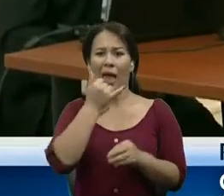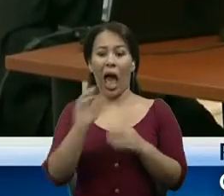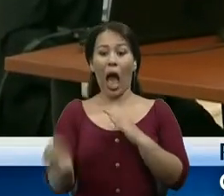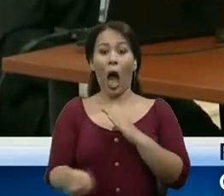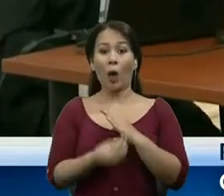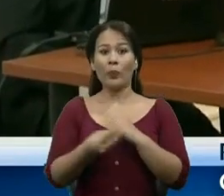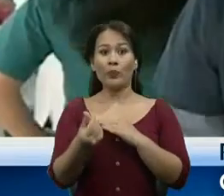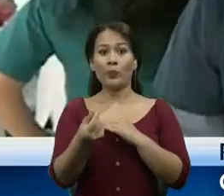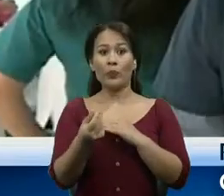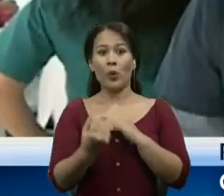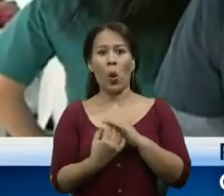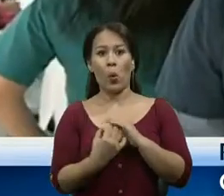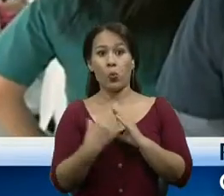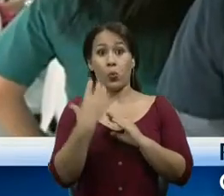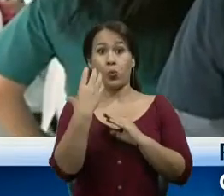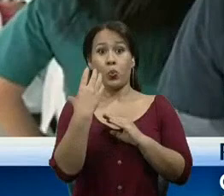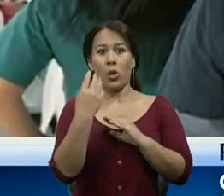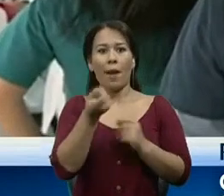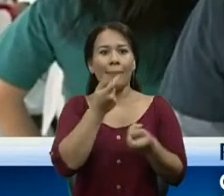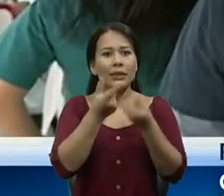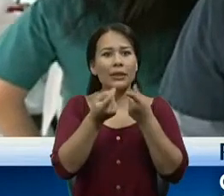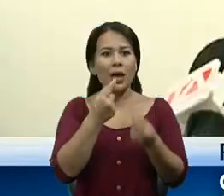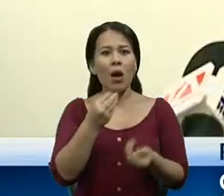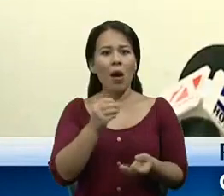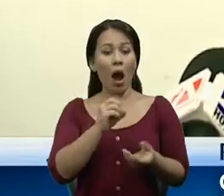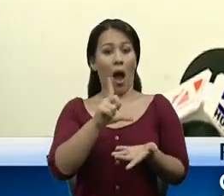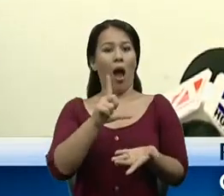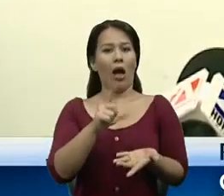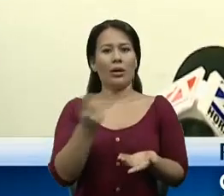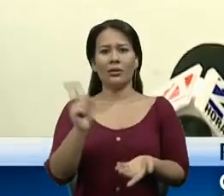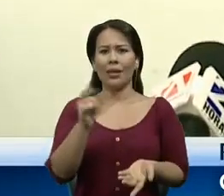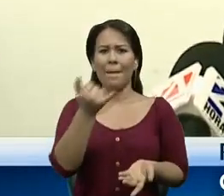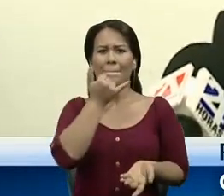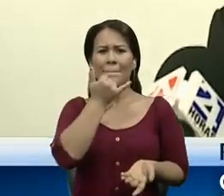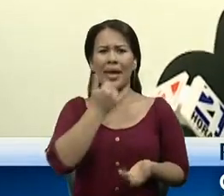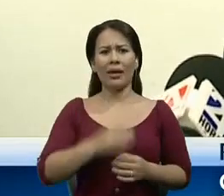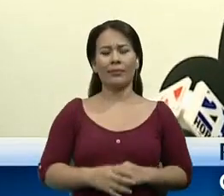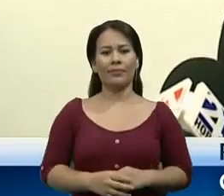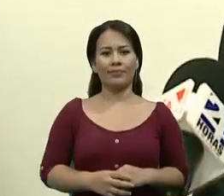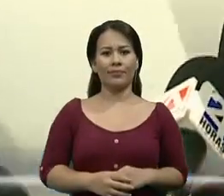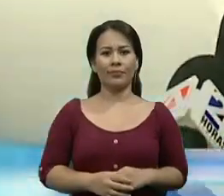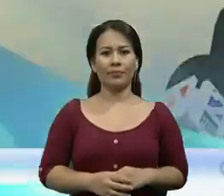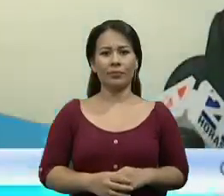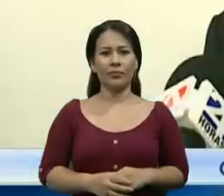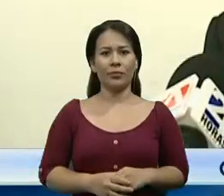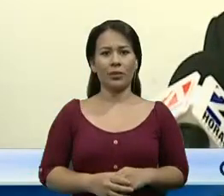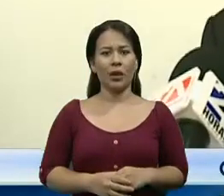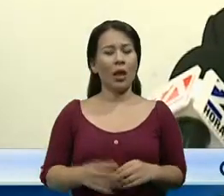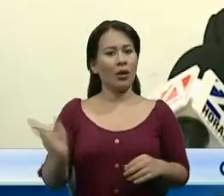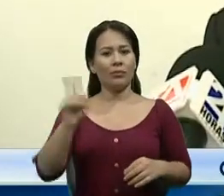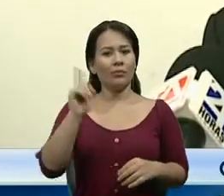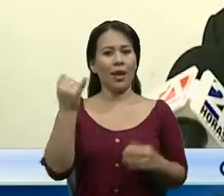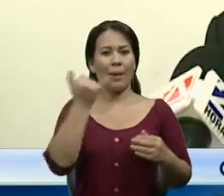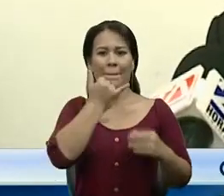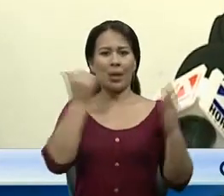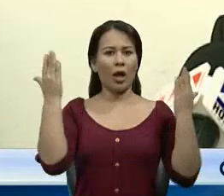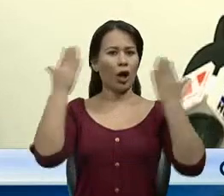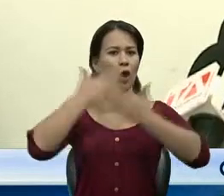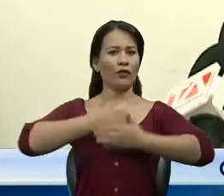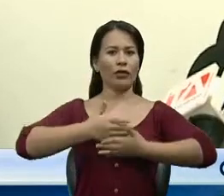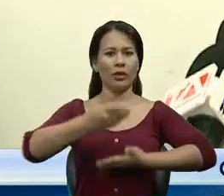al inflar valores de medicamentos. Y hay una mala redacción del